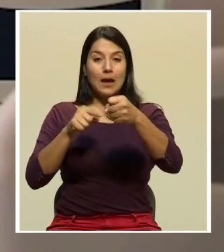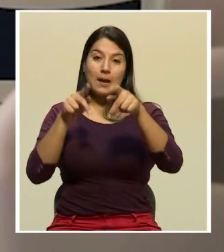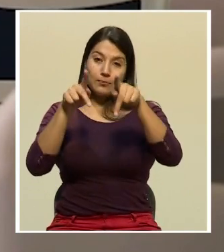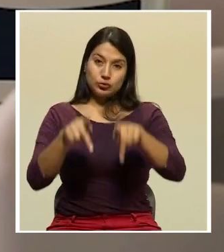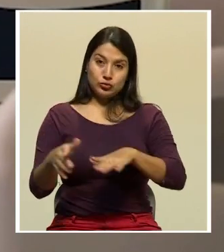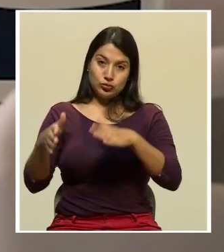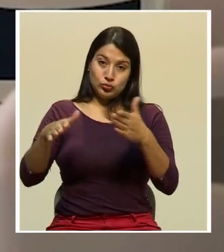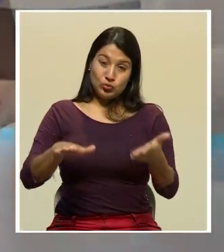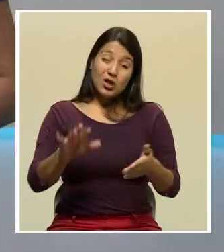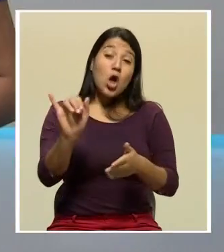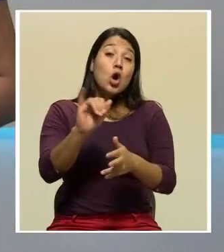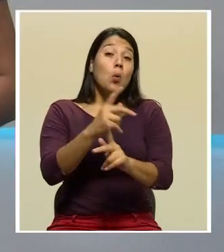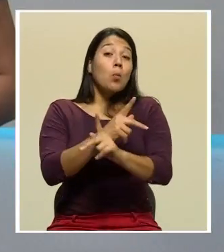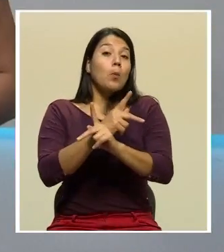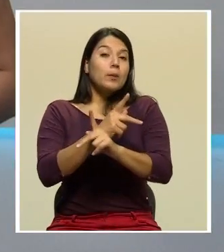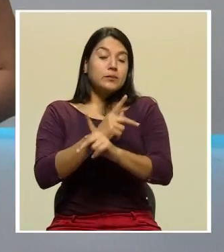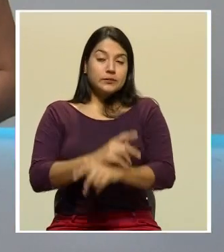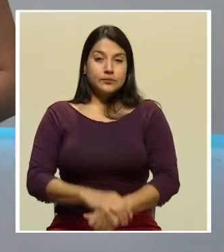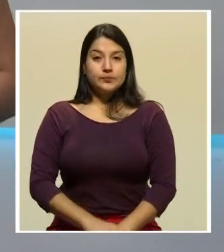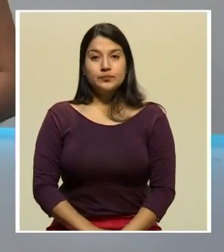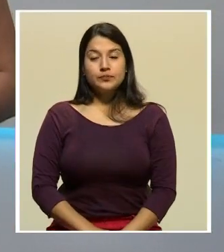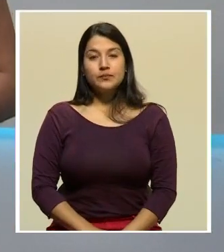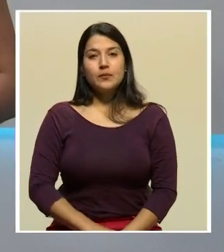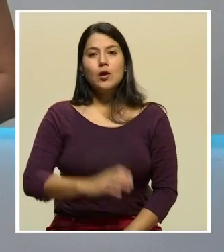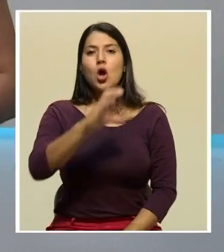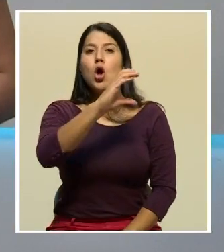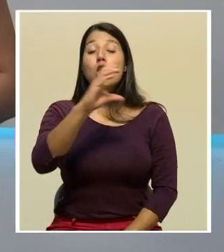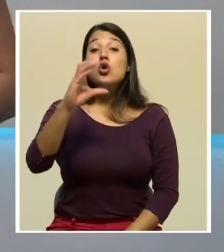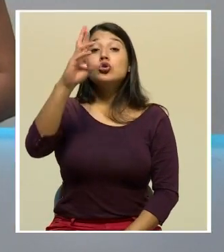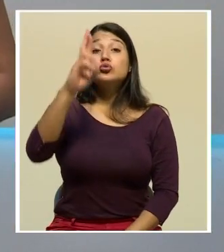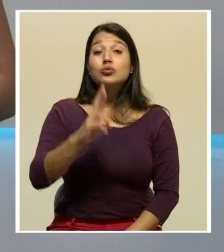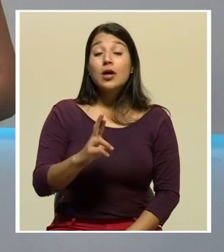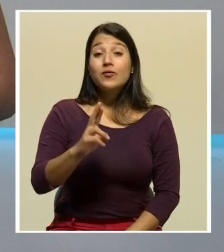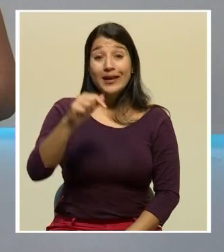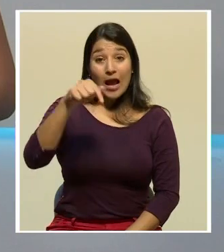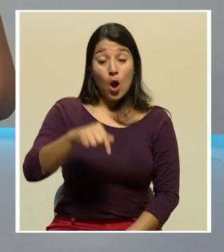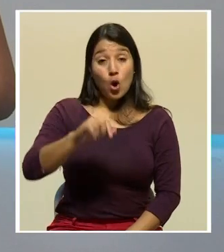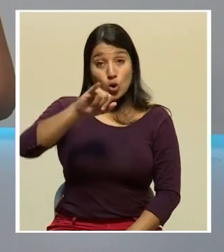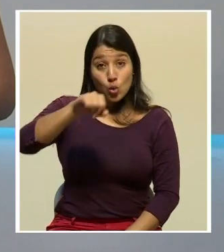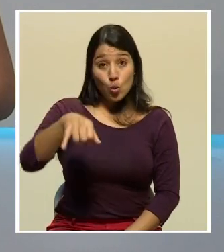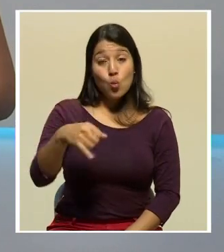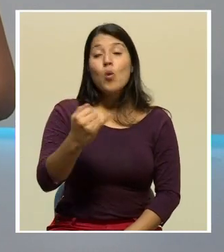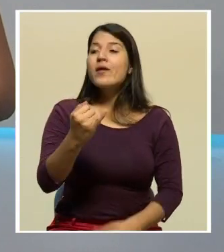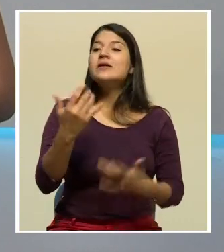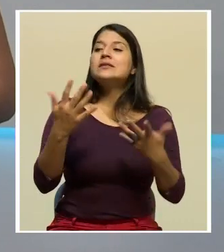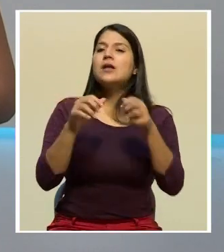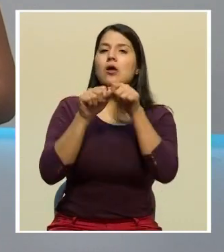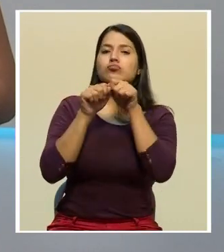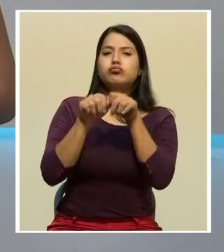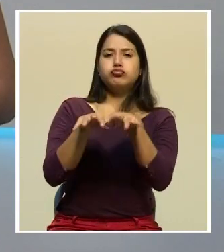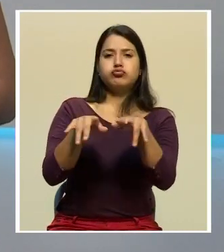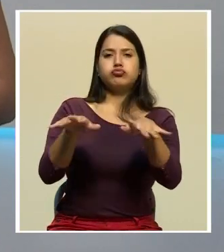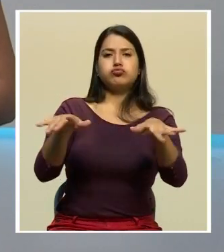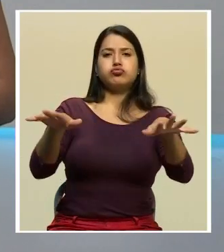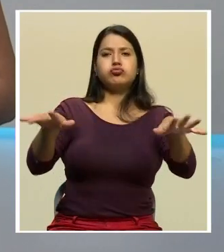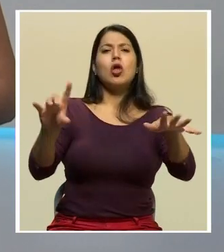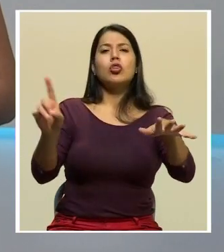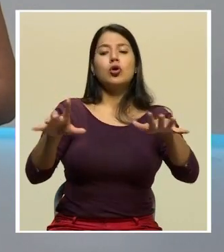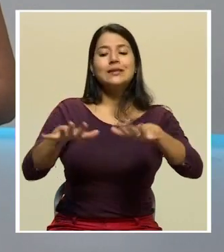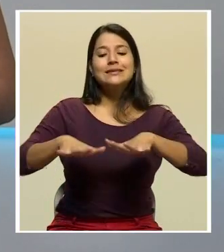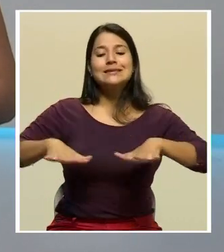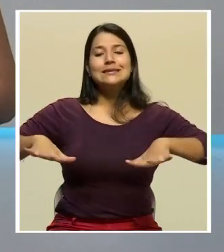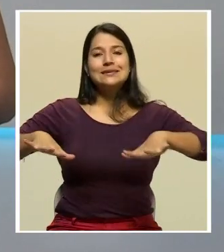de prevención. Y Costa Rica alcanzó este jueves la transmisión comunitaria de COVID-19 en la gran